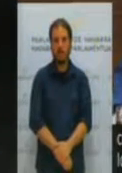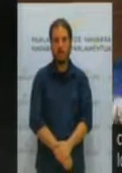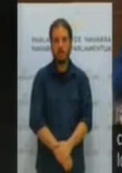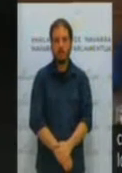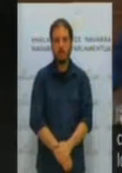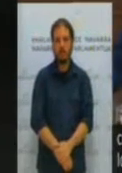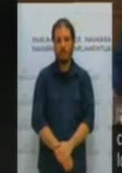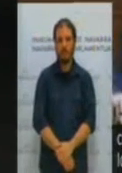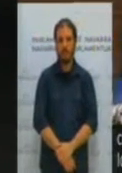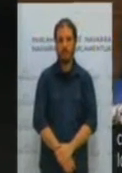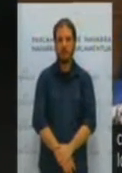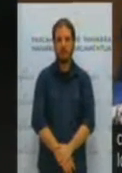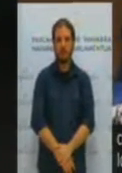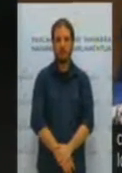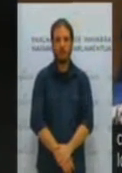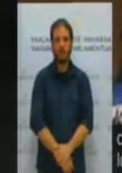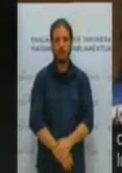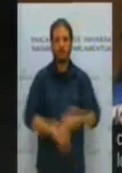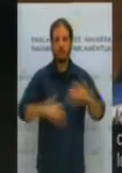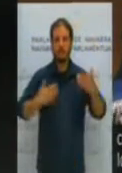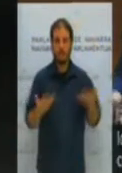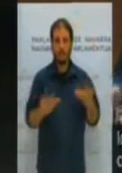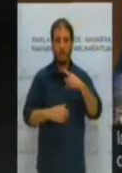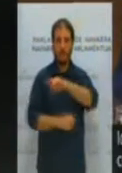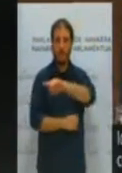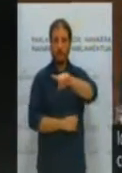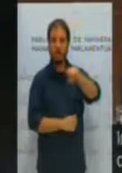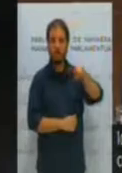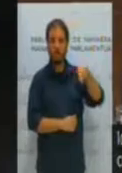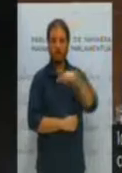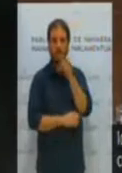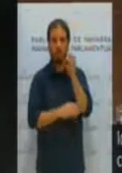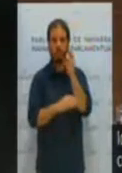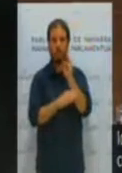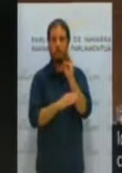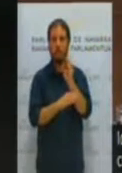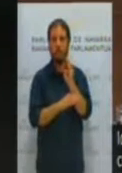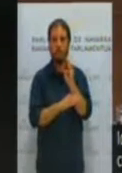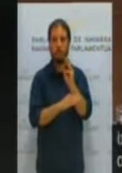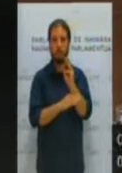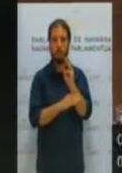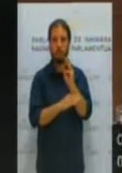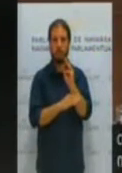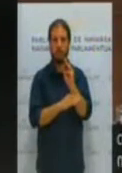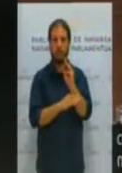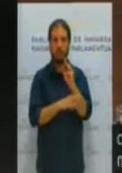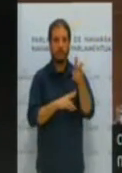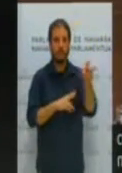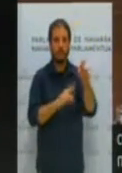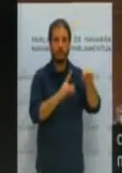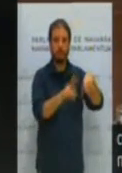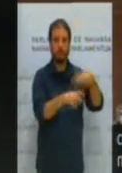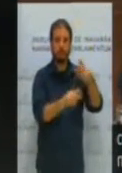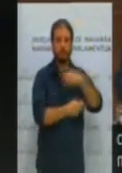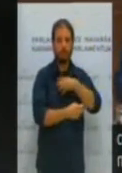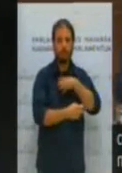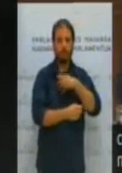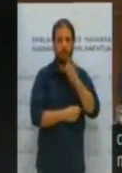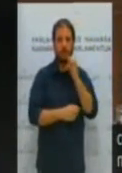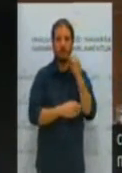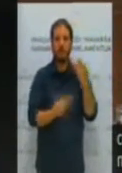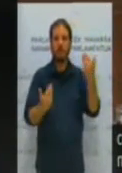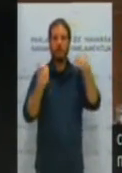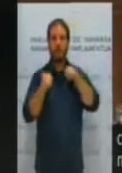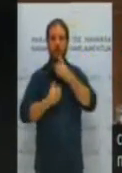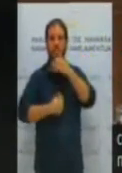efectivamente, es responsabilidad de esta Cámara el que no se pueda proceder a su renovación, es